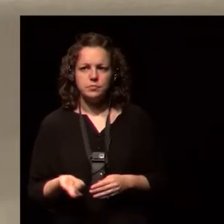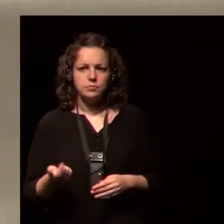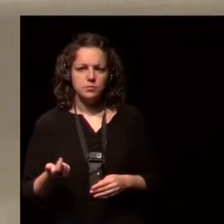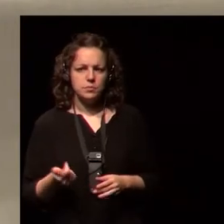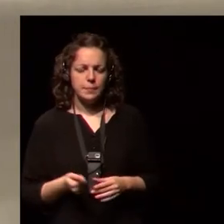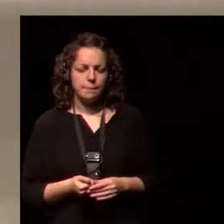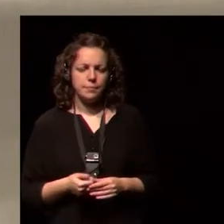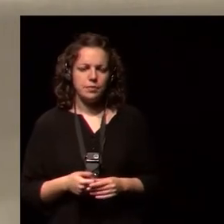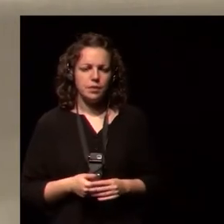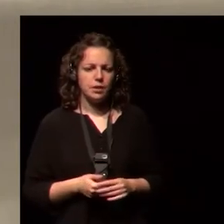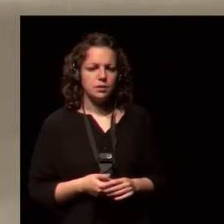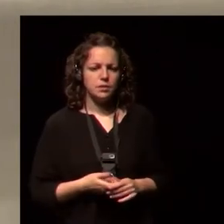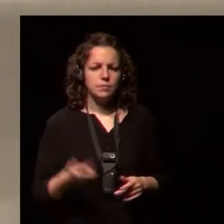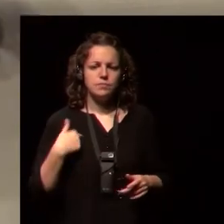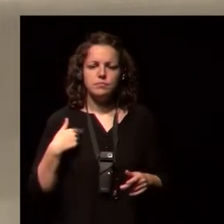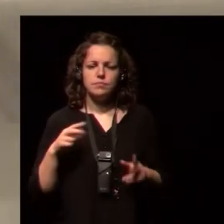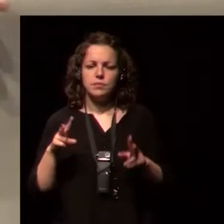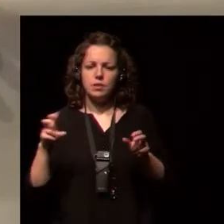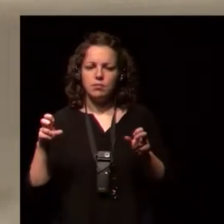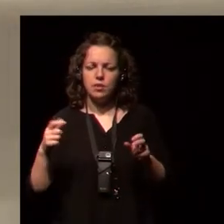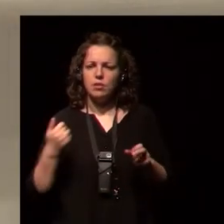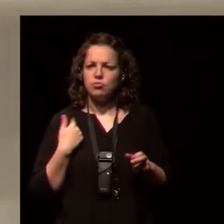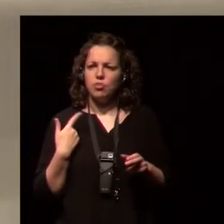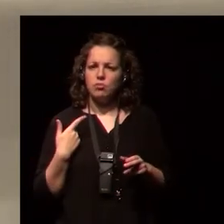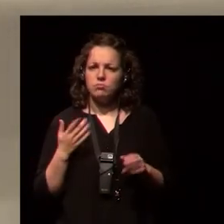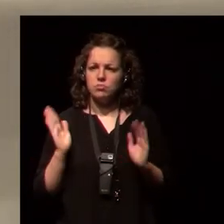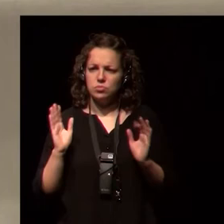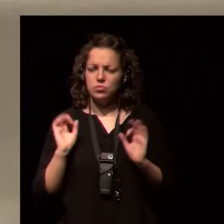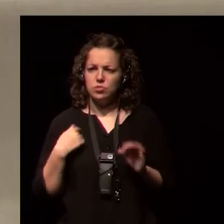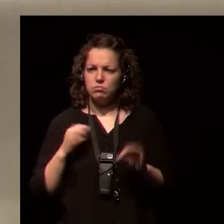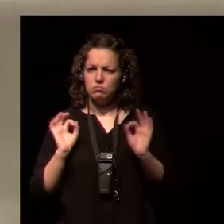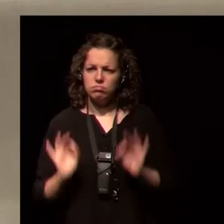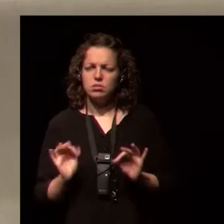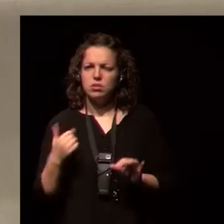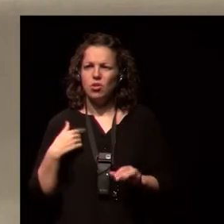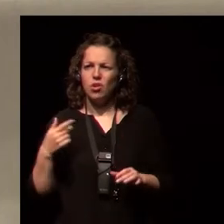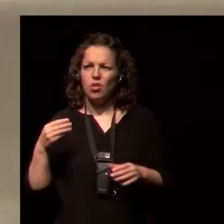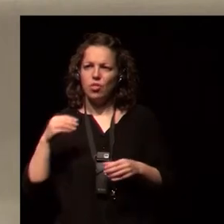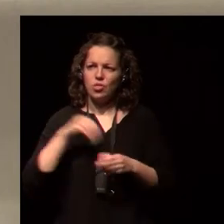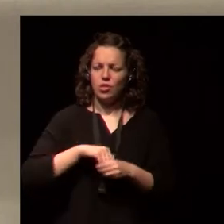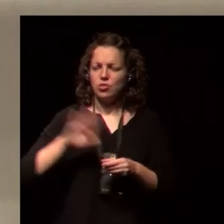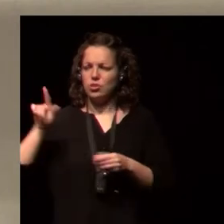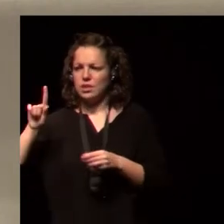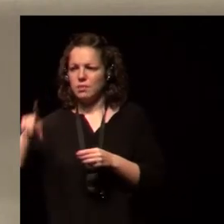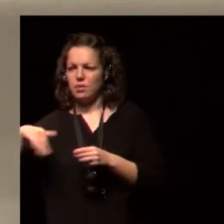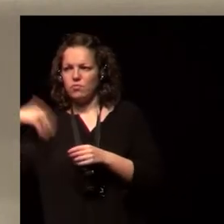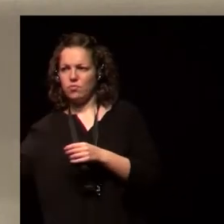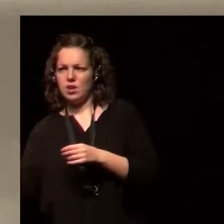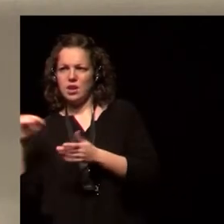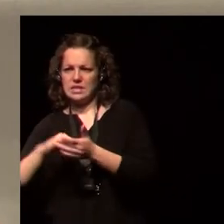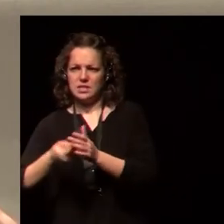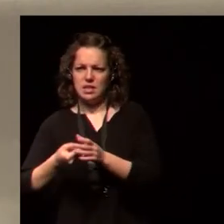La posición en la que yo me encuentro, ya hemos mencionado antes que estoy dentro y fuera del sistema porque